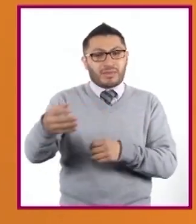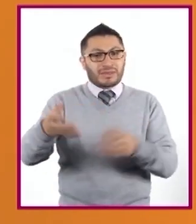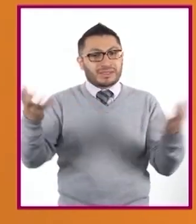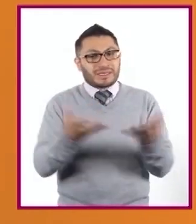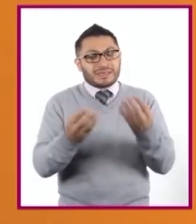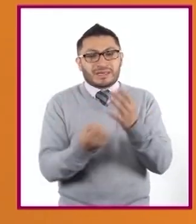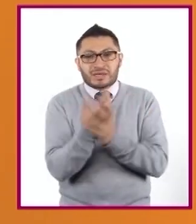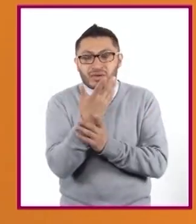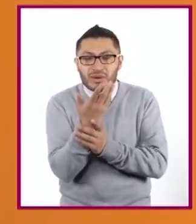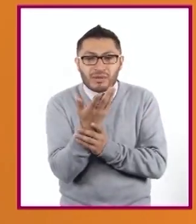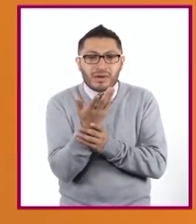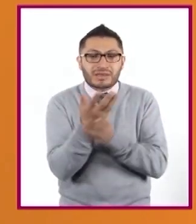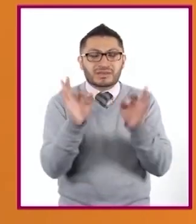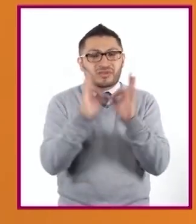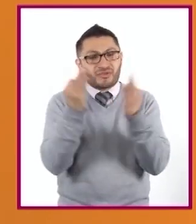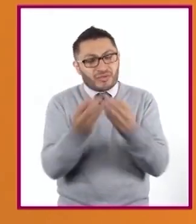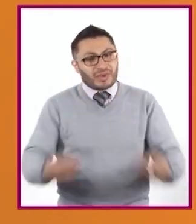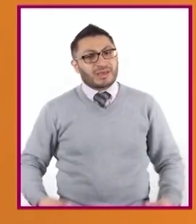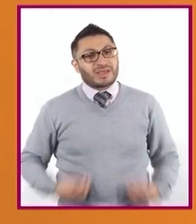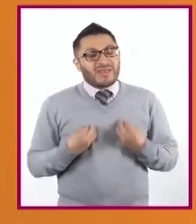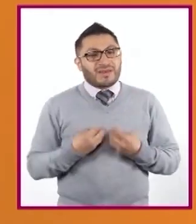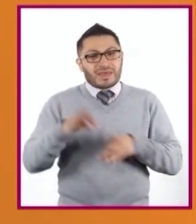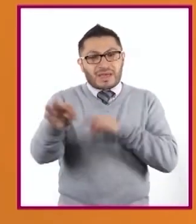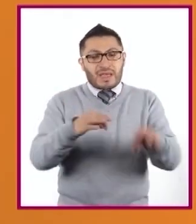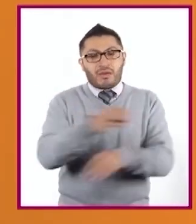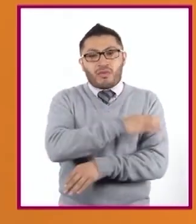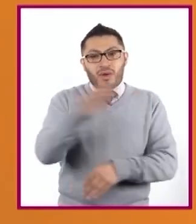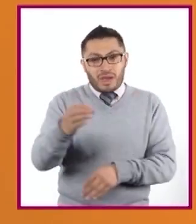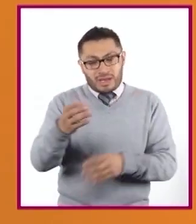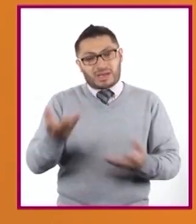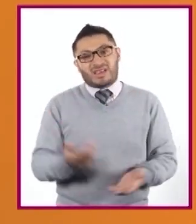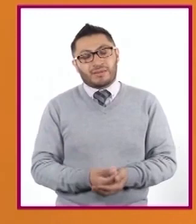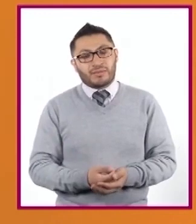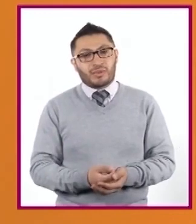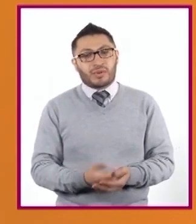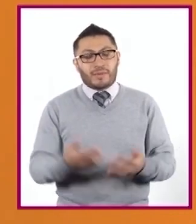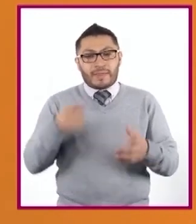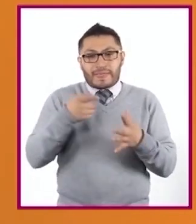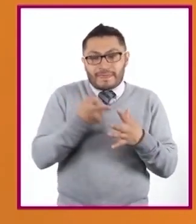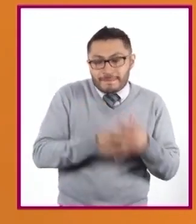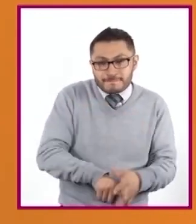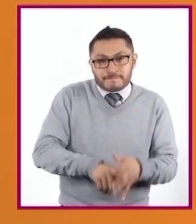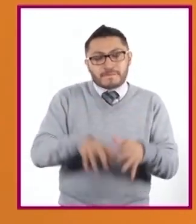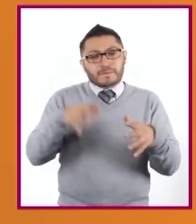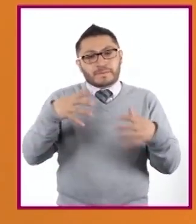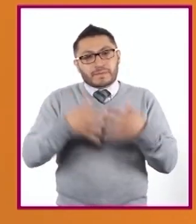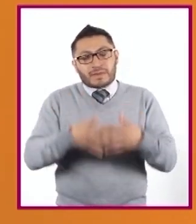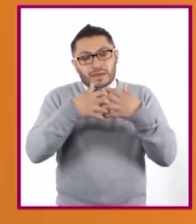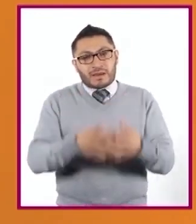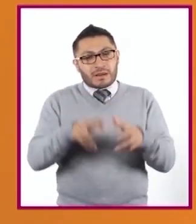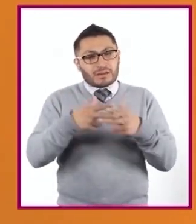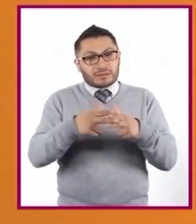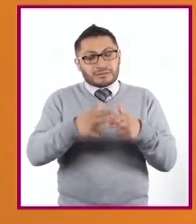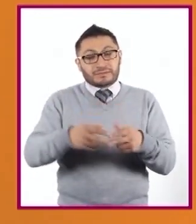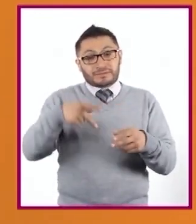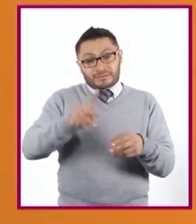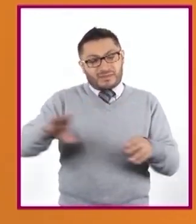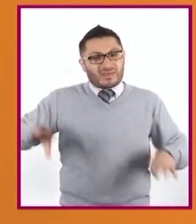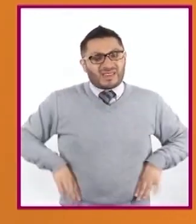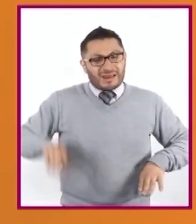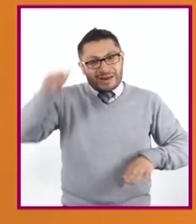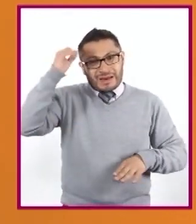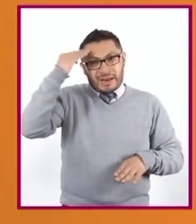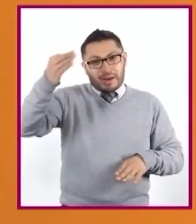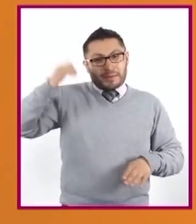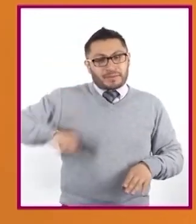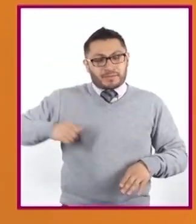especies agrícolas y ganaderas. La introducción de máquinas y herramientas, aunque por las condiciones de la época aún utilizaban